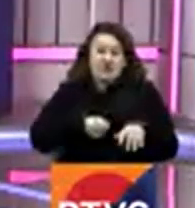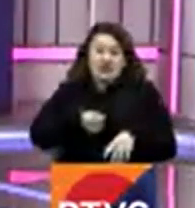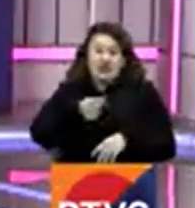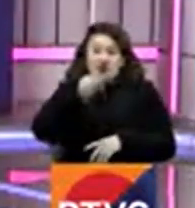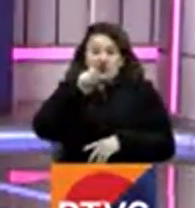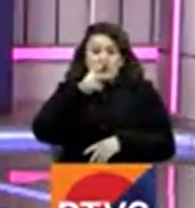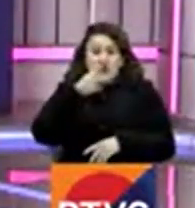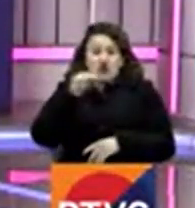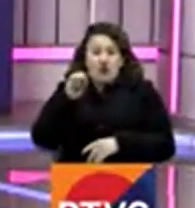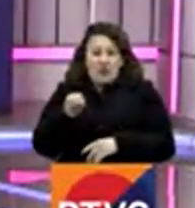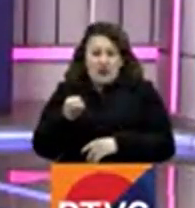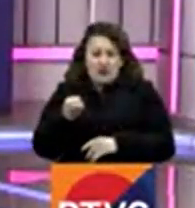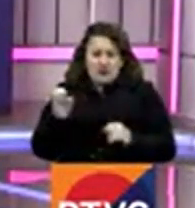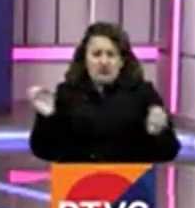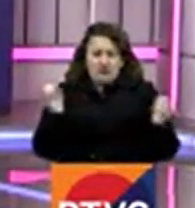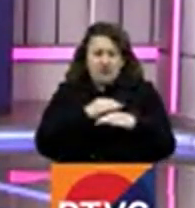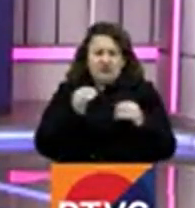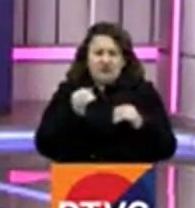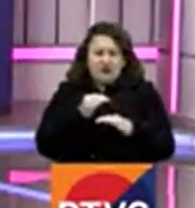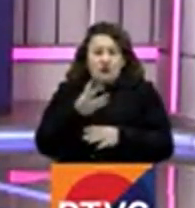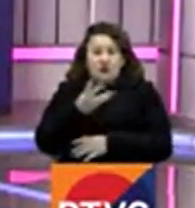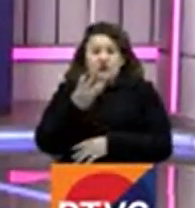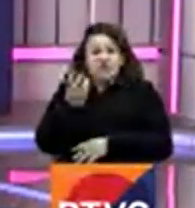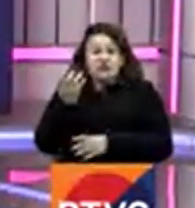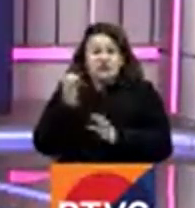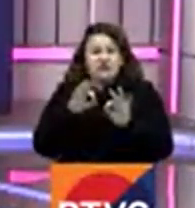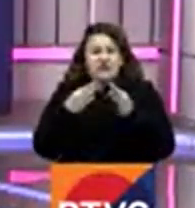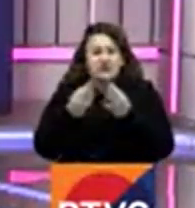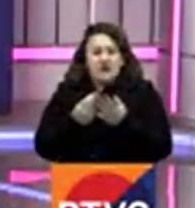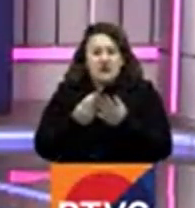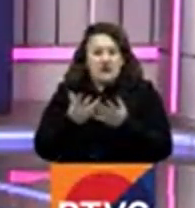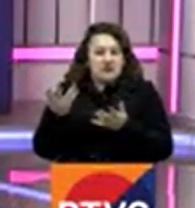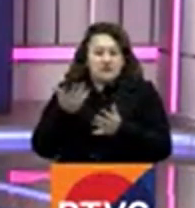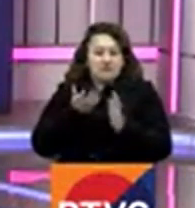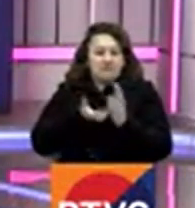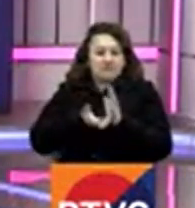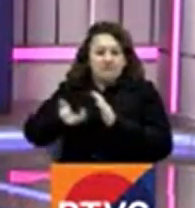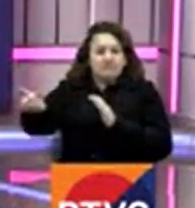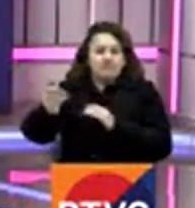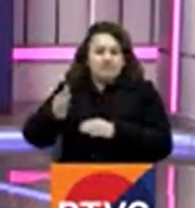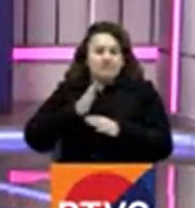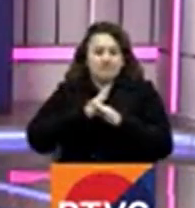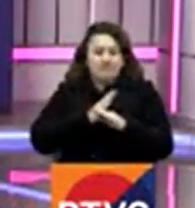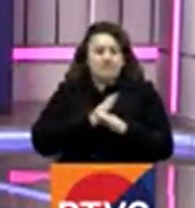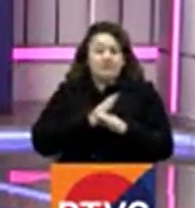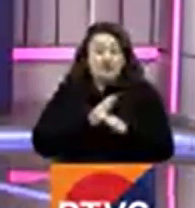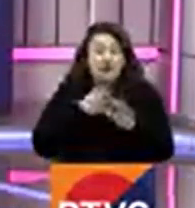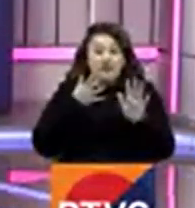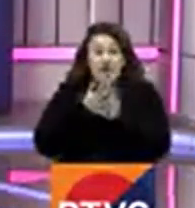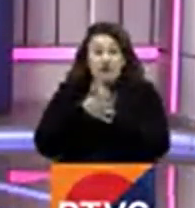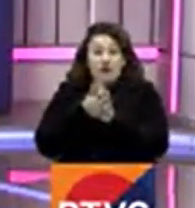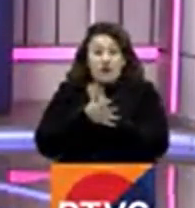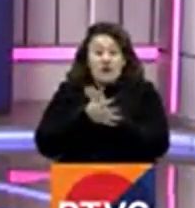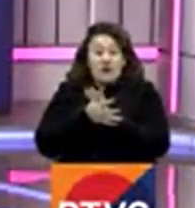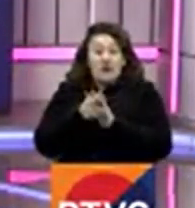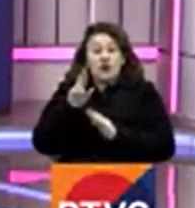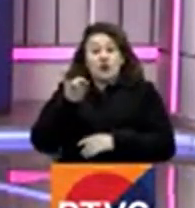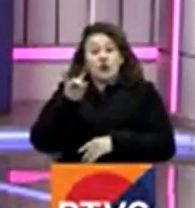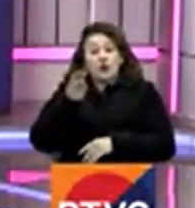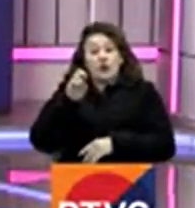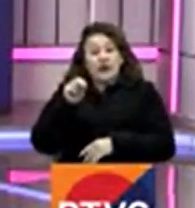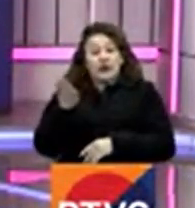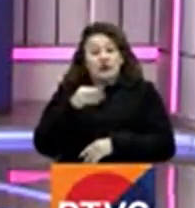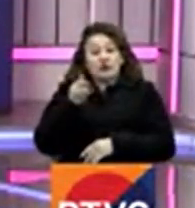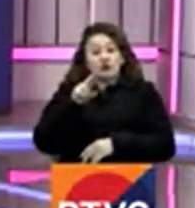carretera. Al menos 400 familias fueron retiradas de la zona de manera preventiva. El informe es de Rubén Darío Zúñiga, periodista de